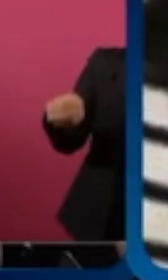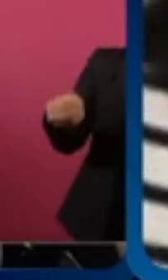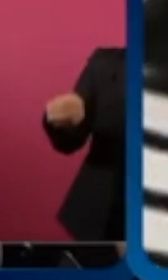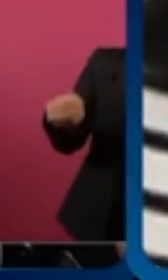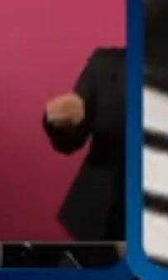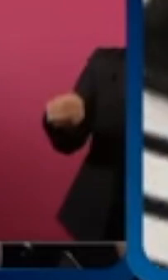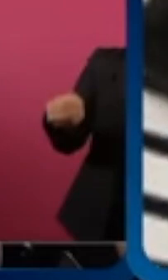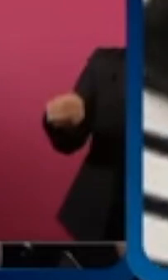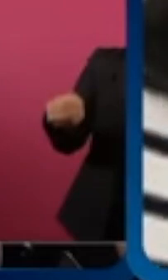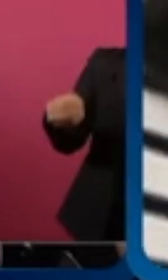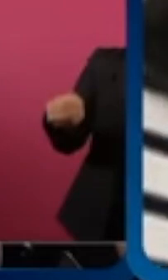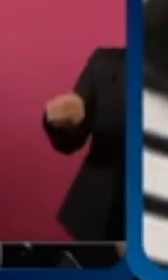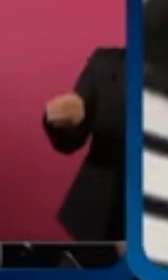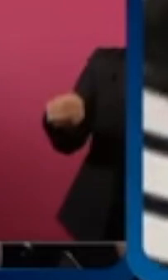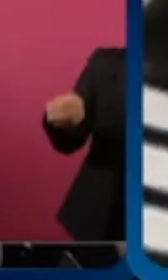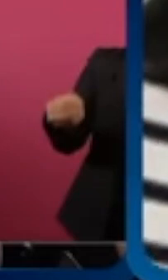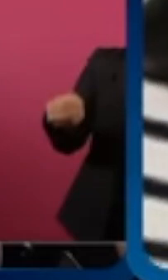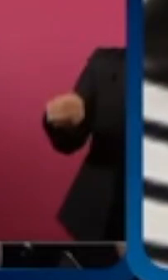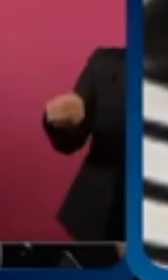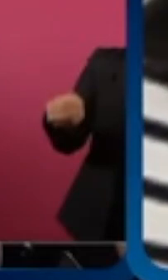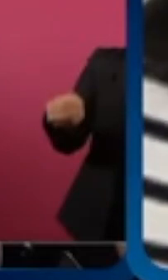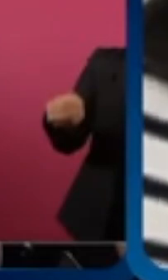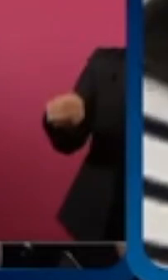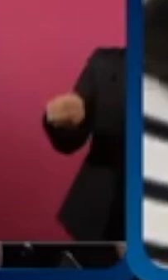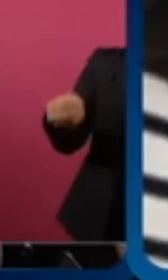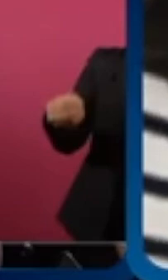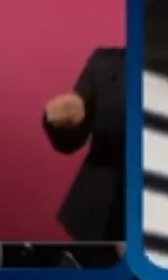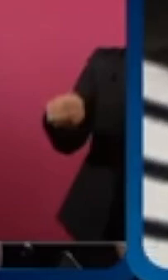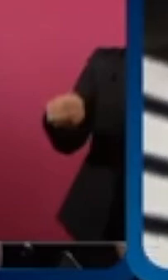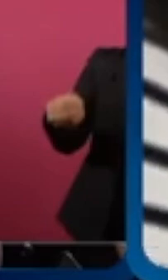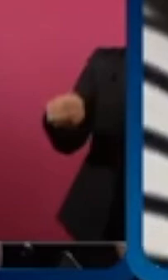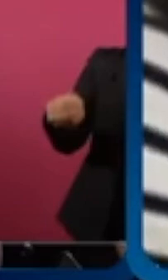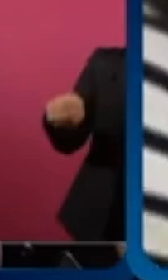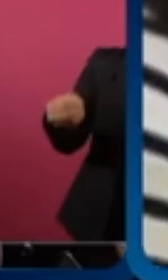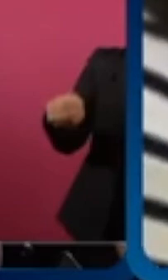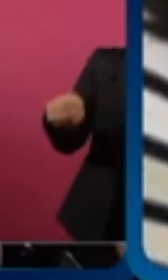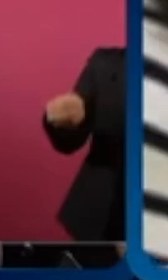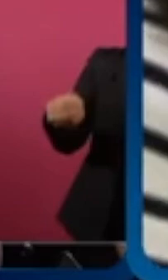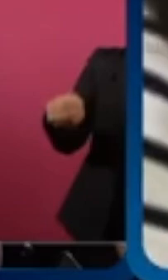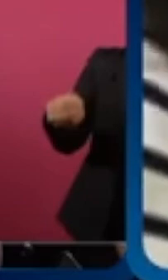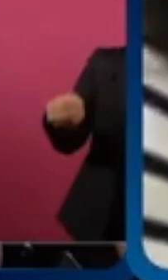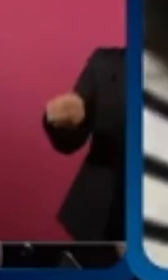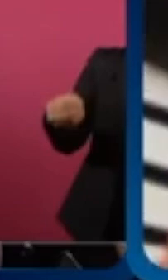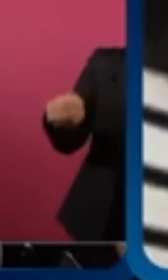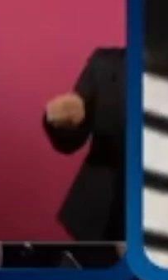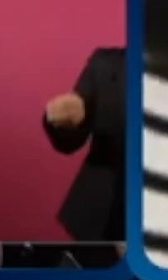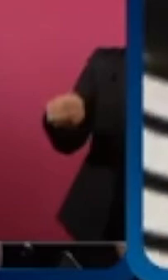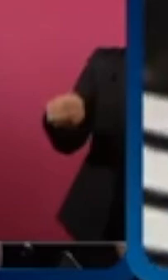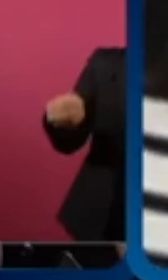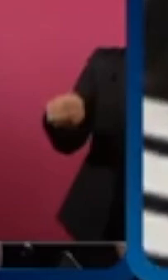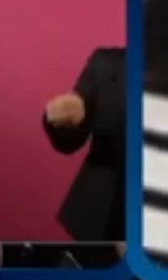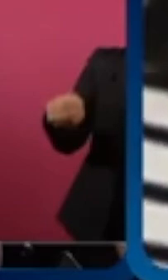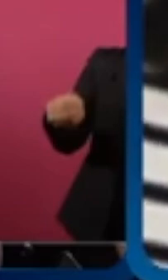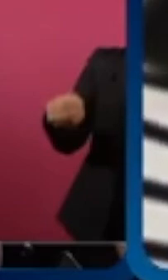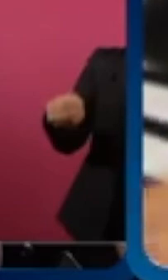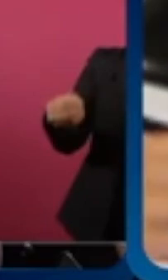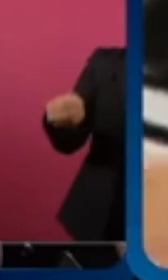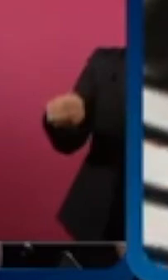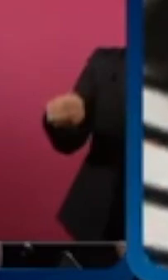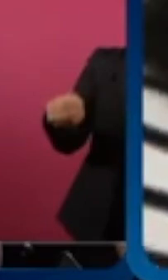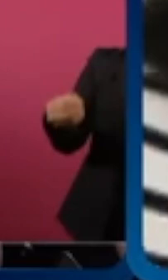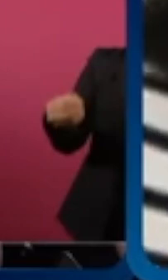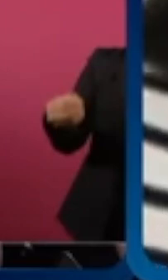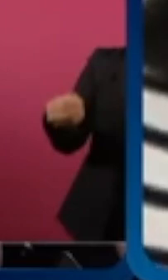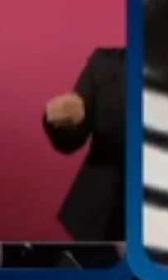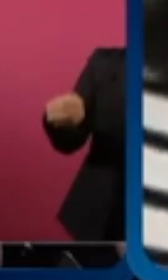la impunidad en este país está, pero hasta da escalofríos la situación, porque no